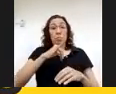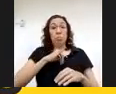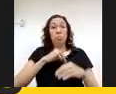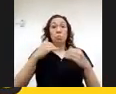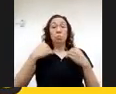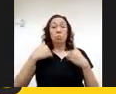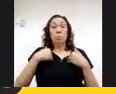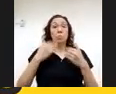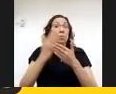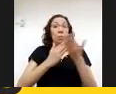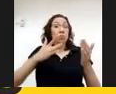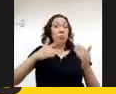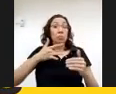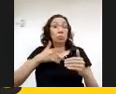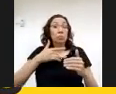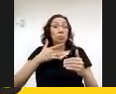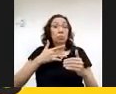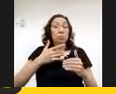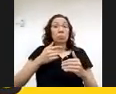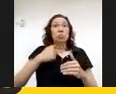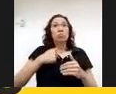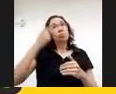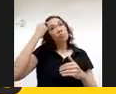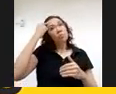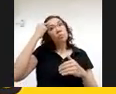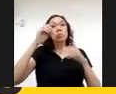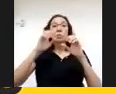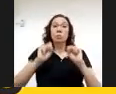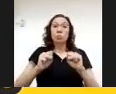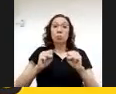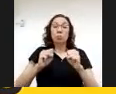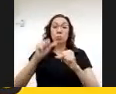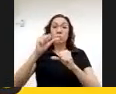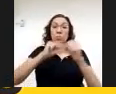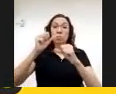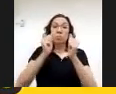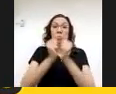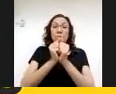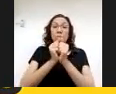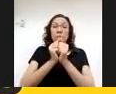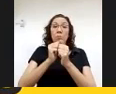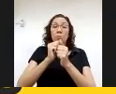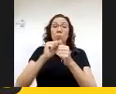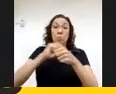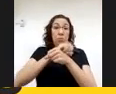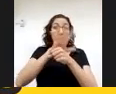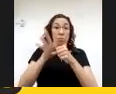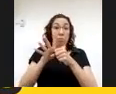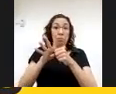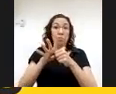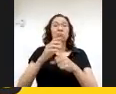algún síntoma que me parece que pudiera estar relacionado con el virus, dolor